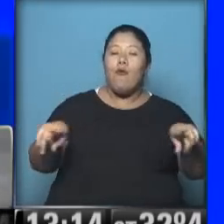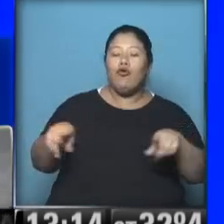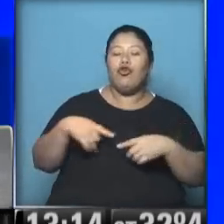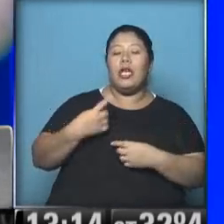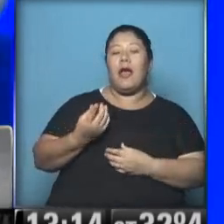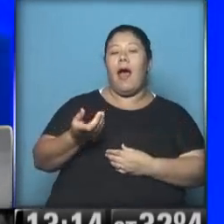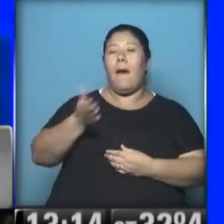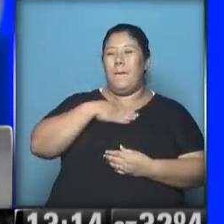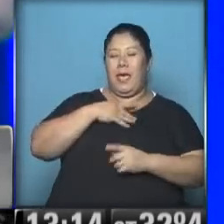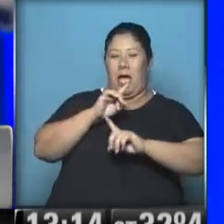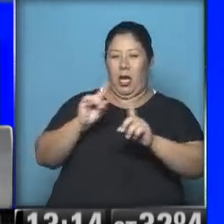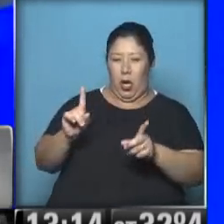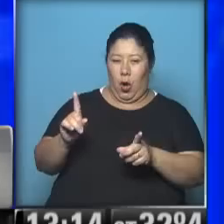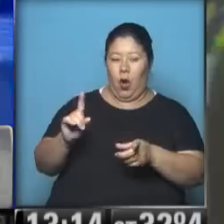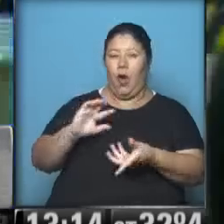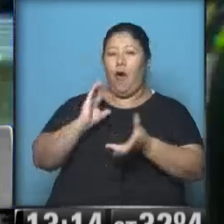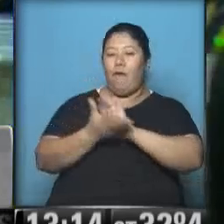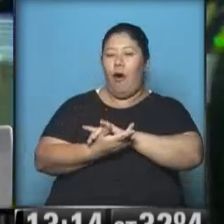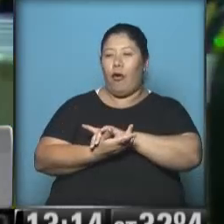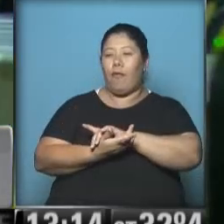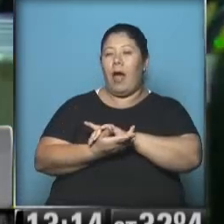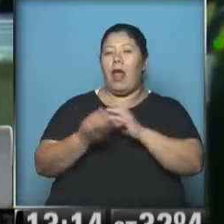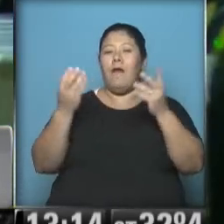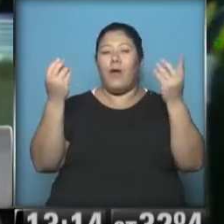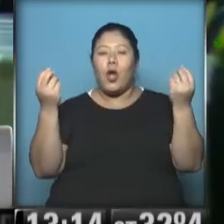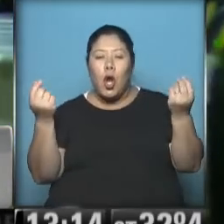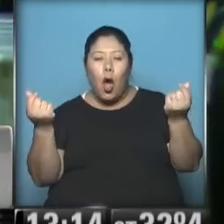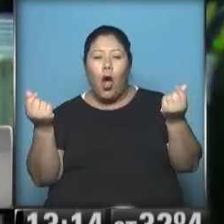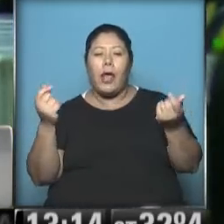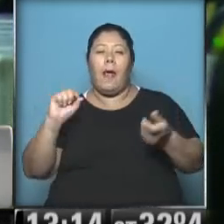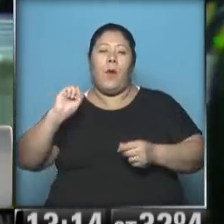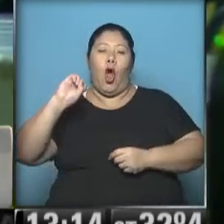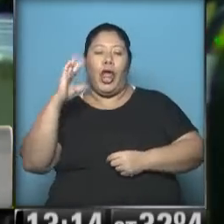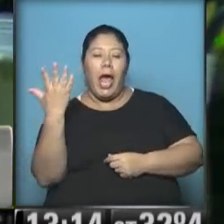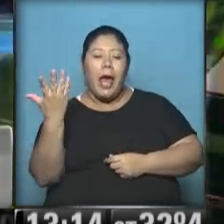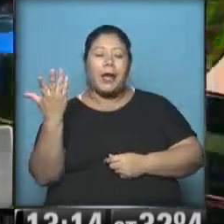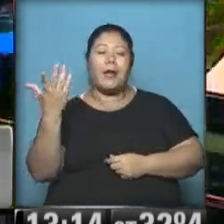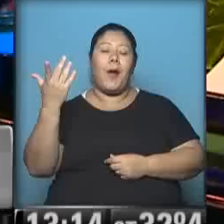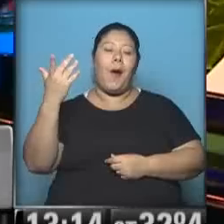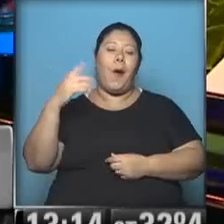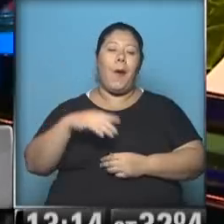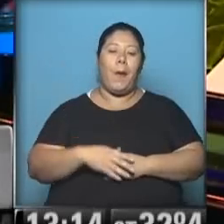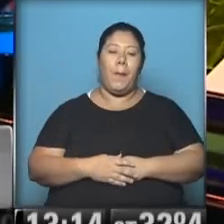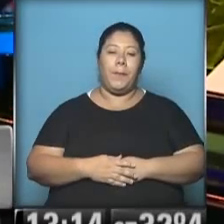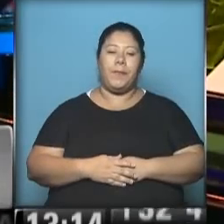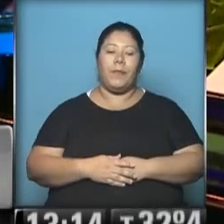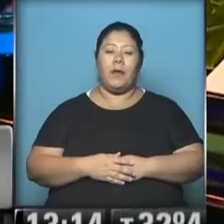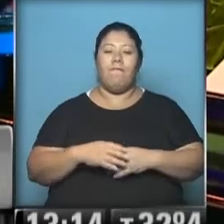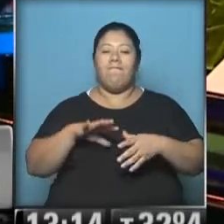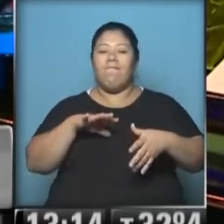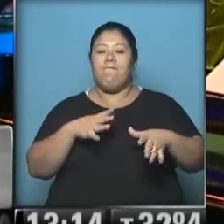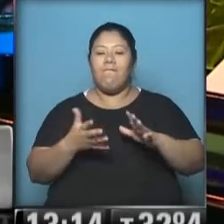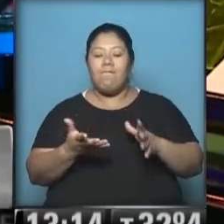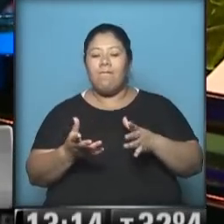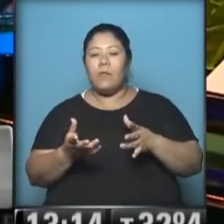que es una música que está instaurada dentro de una línea del folclore más moderno, más contemporáneo, con, digamos, un poco destacada